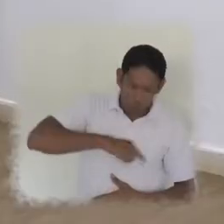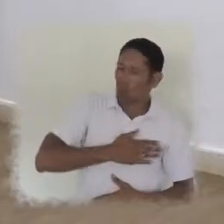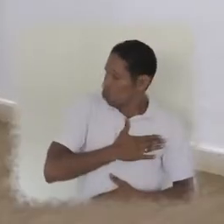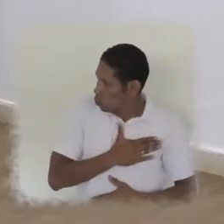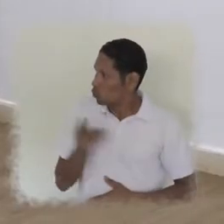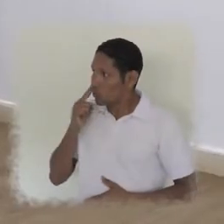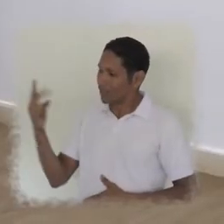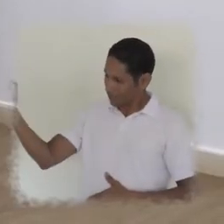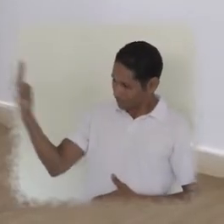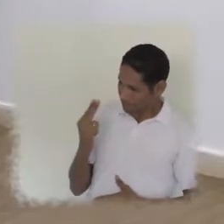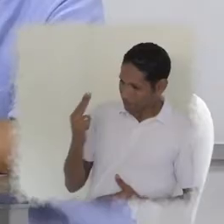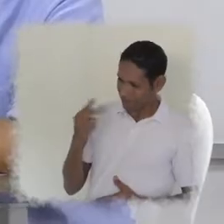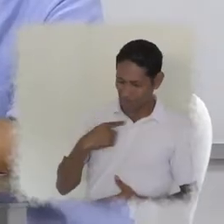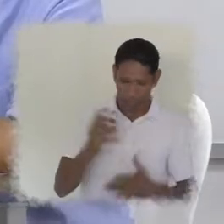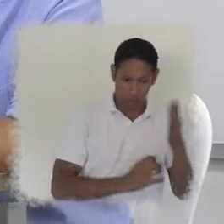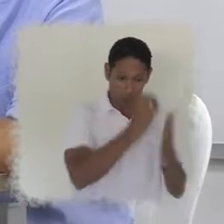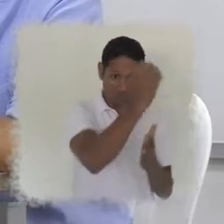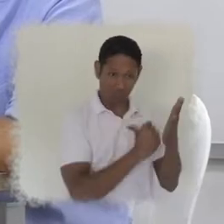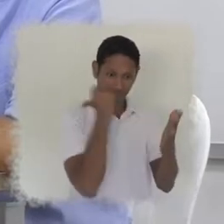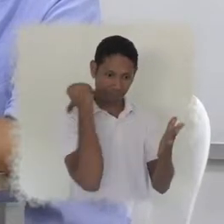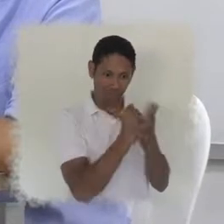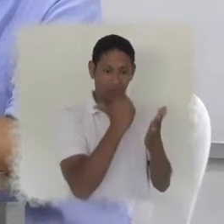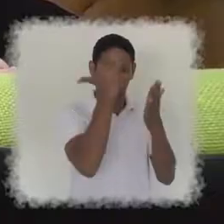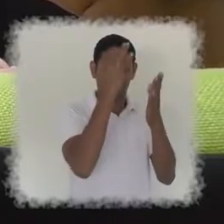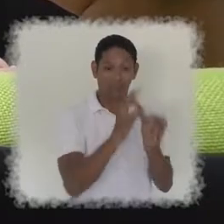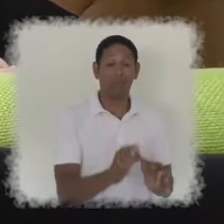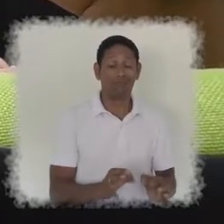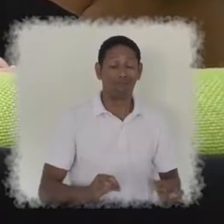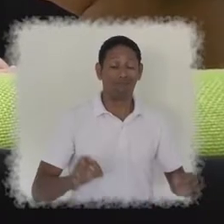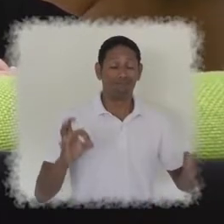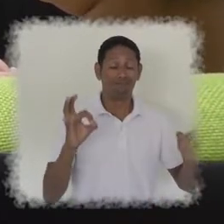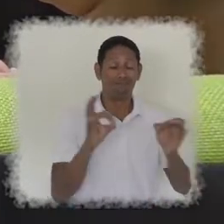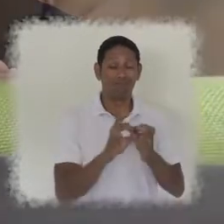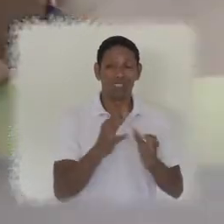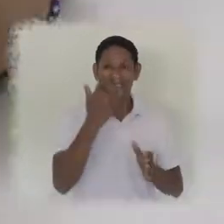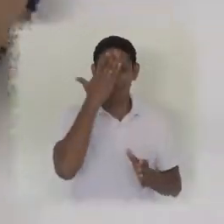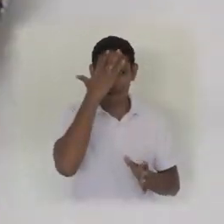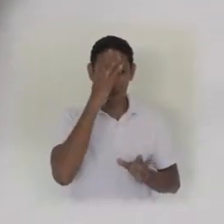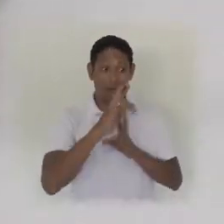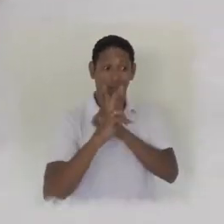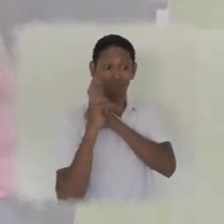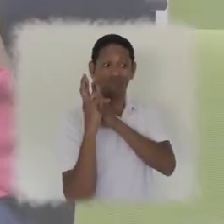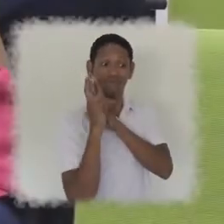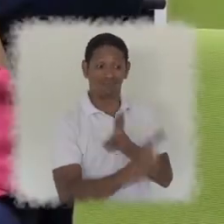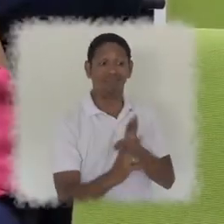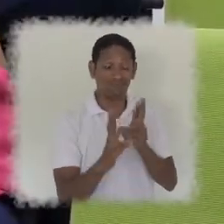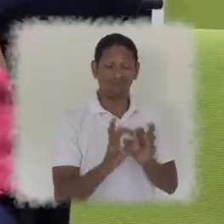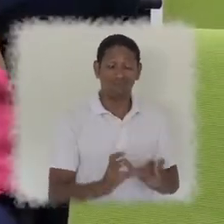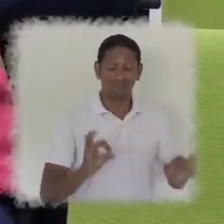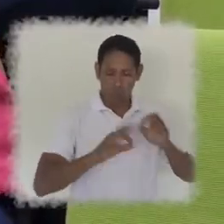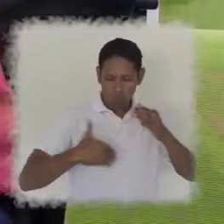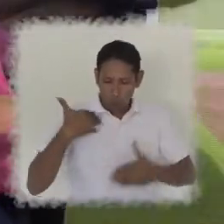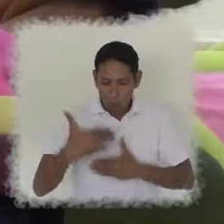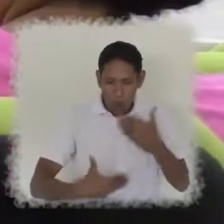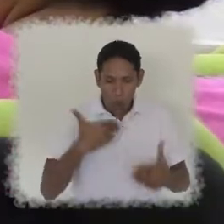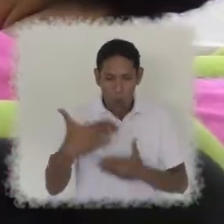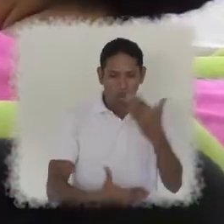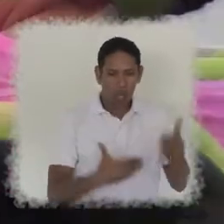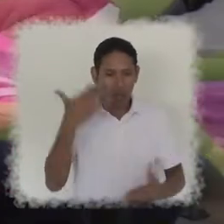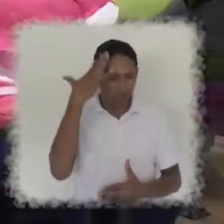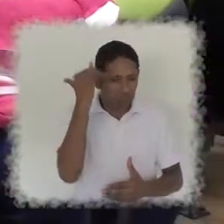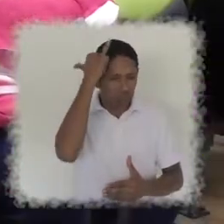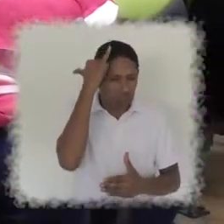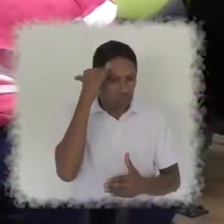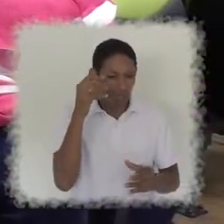de los pares académicos para la obtención de la acreditación en alta calidad, como una apuesta a que se reconozca el papel preponderante en